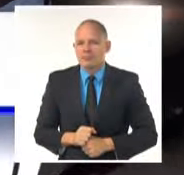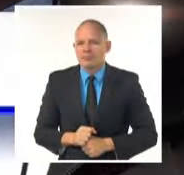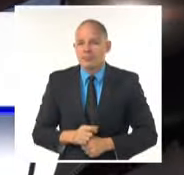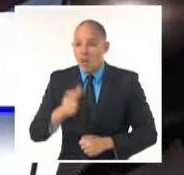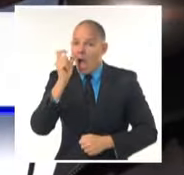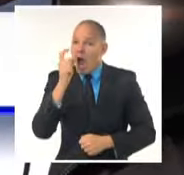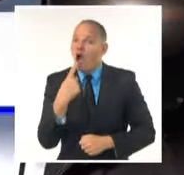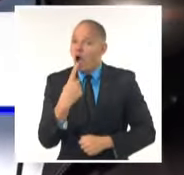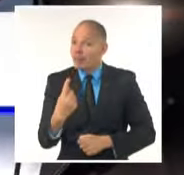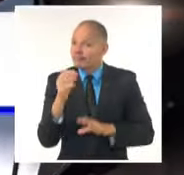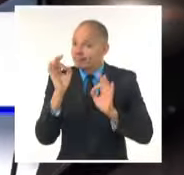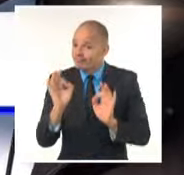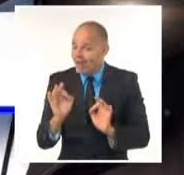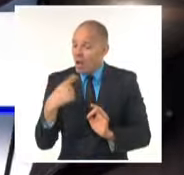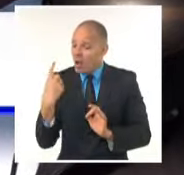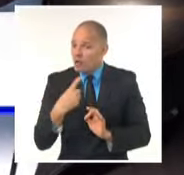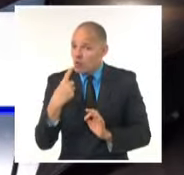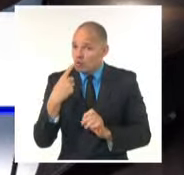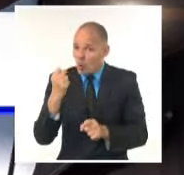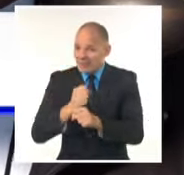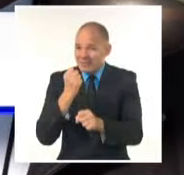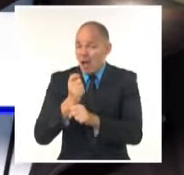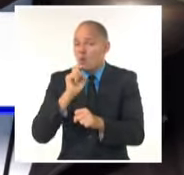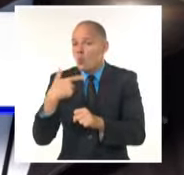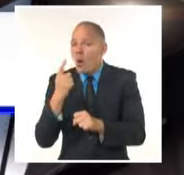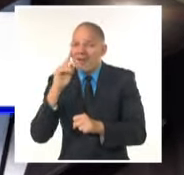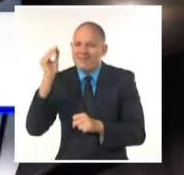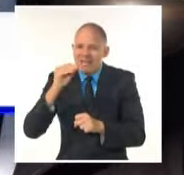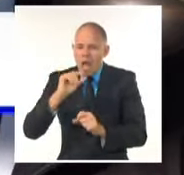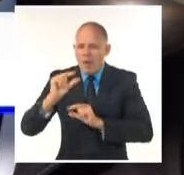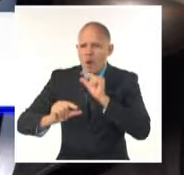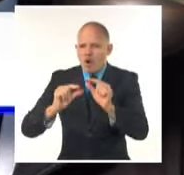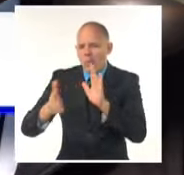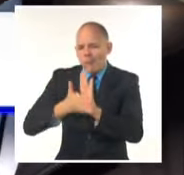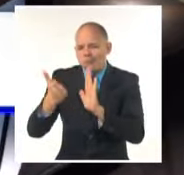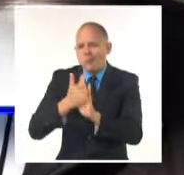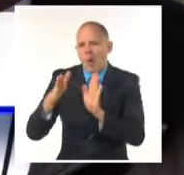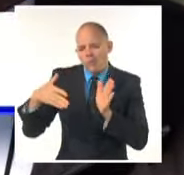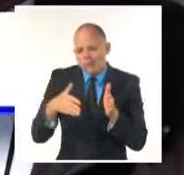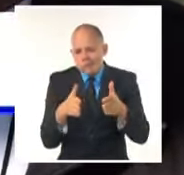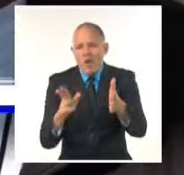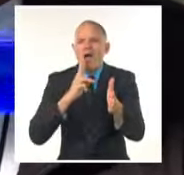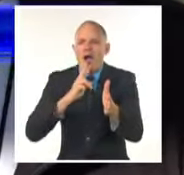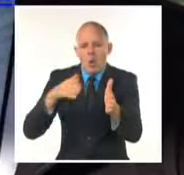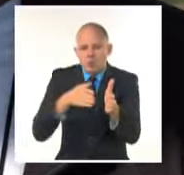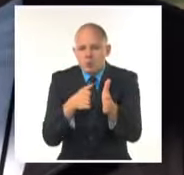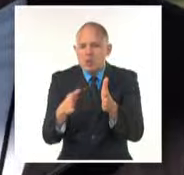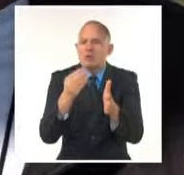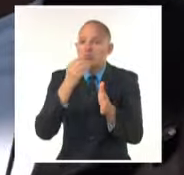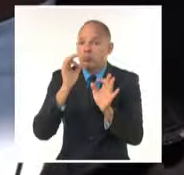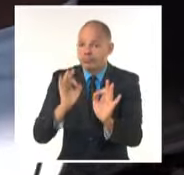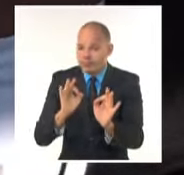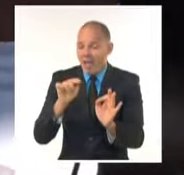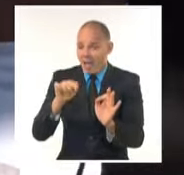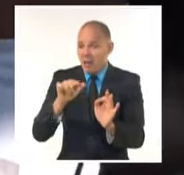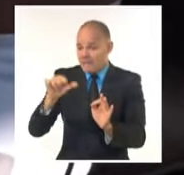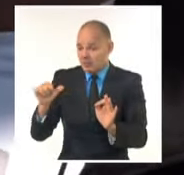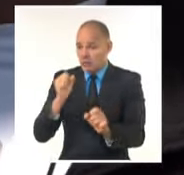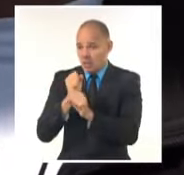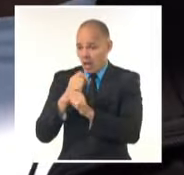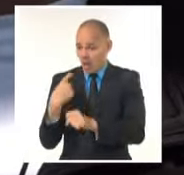la agricultura, también a la energía eléctrica, y qué mejor para demostrar que sí se puede producir y sí se puede construir. ¿Qué